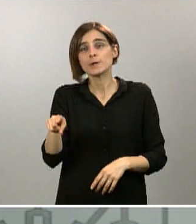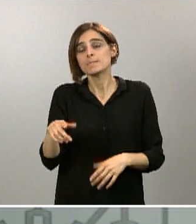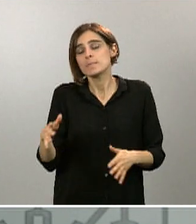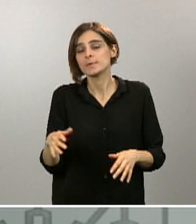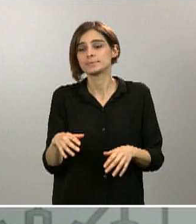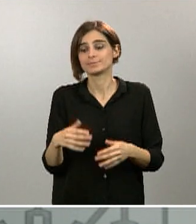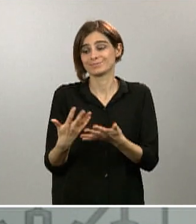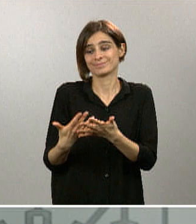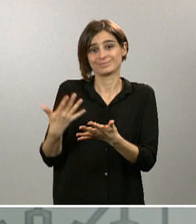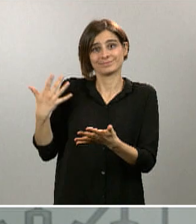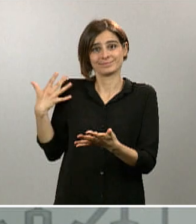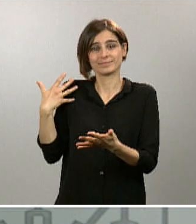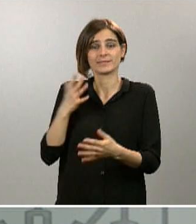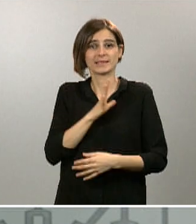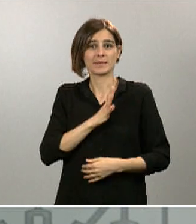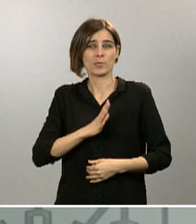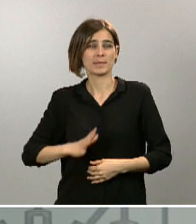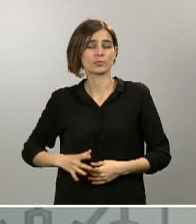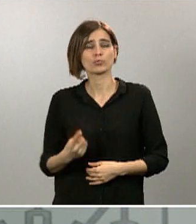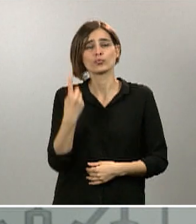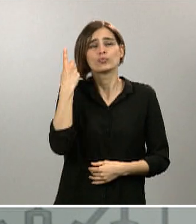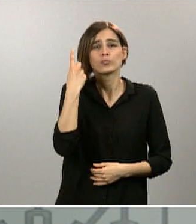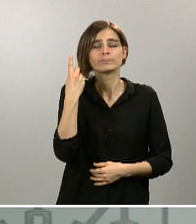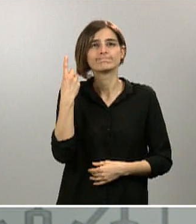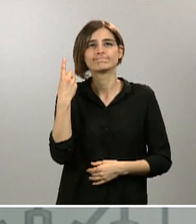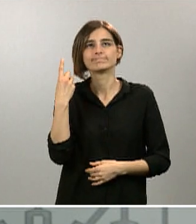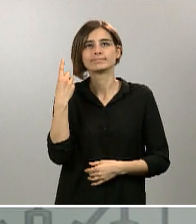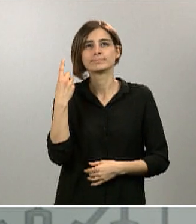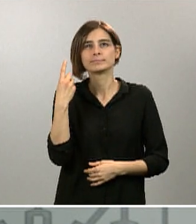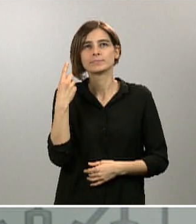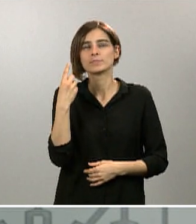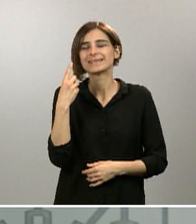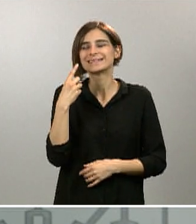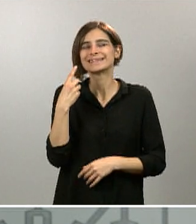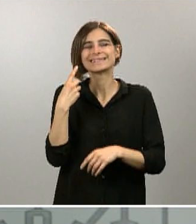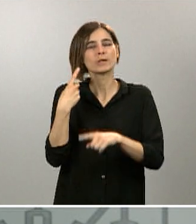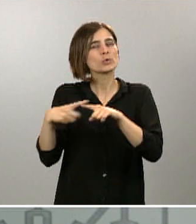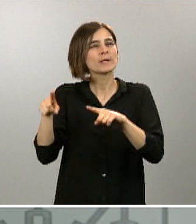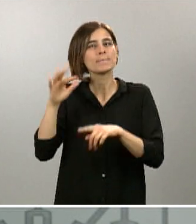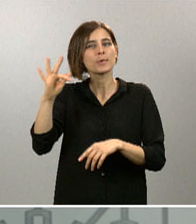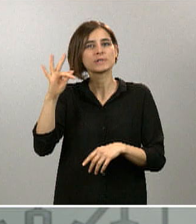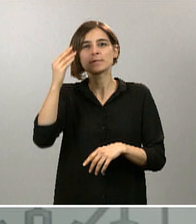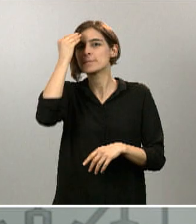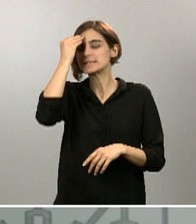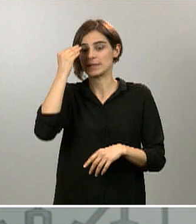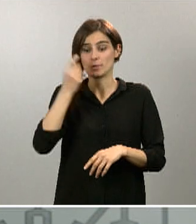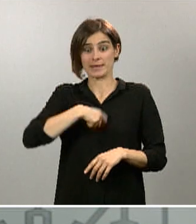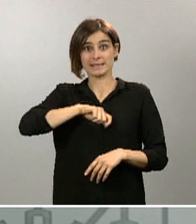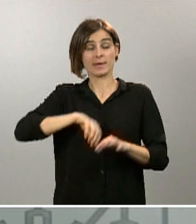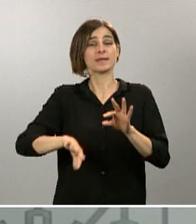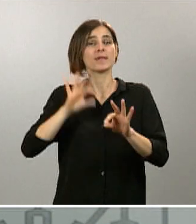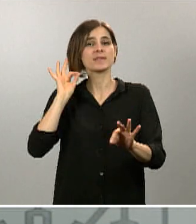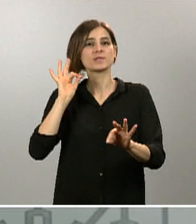los aspectos que consideramos que ha sido beneficioso de las acciones que se han realizado en España es el hecho de